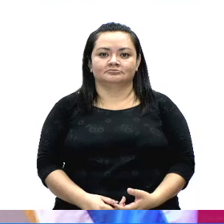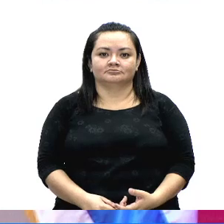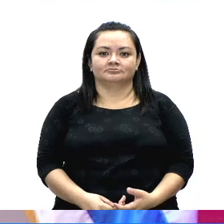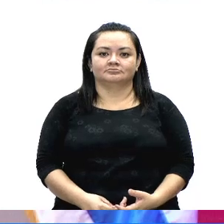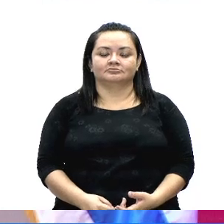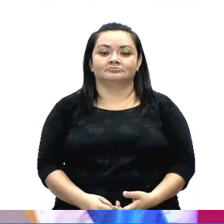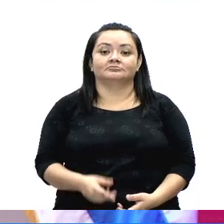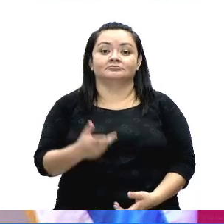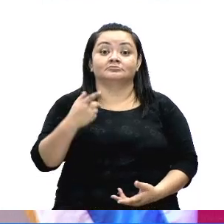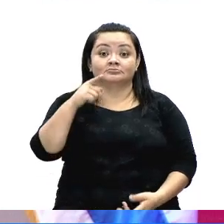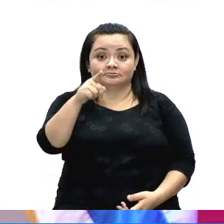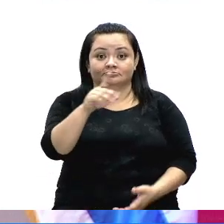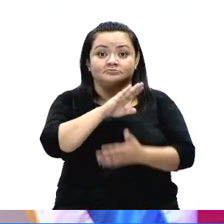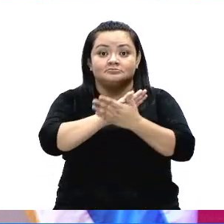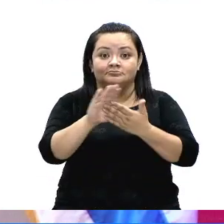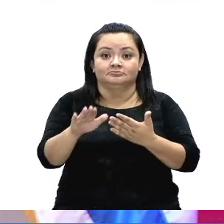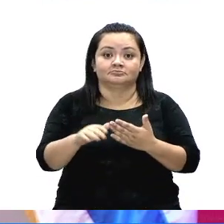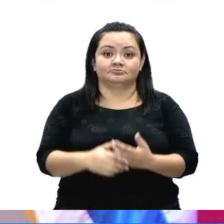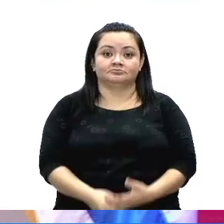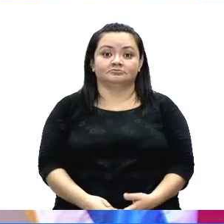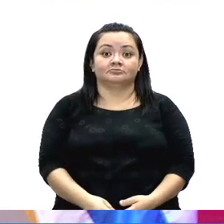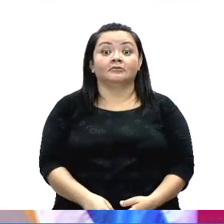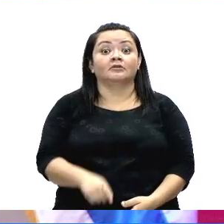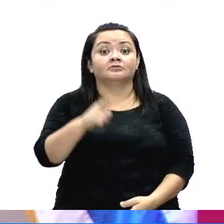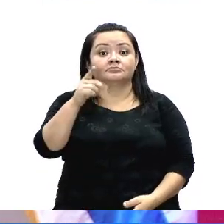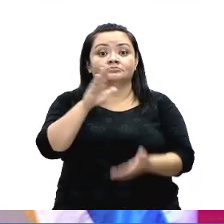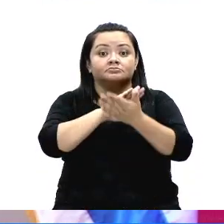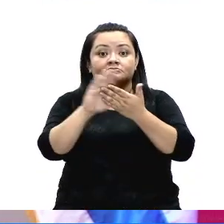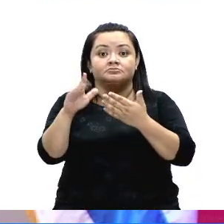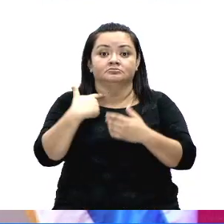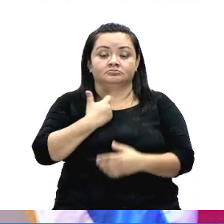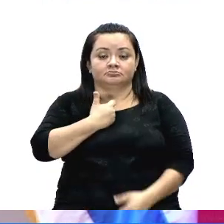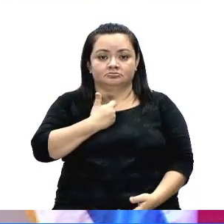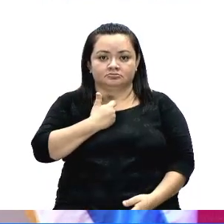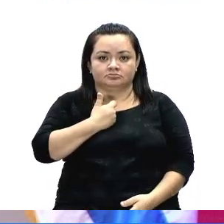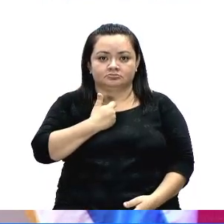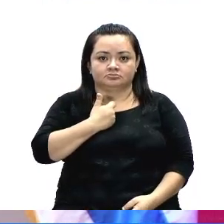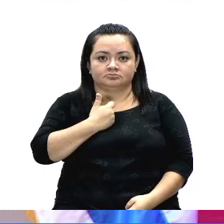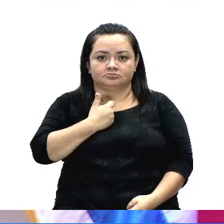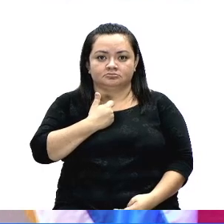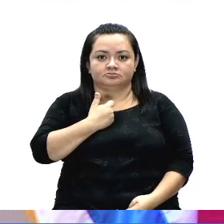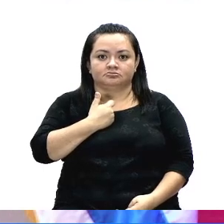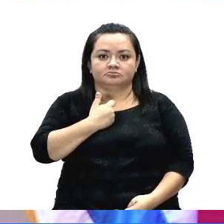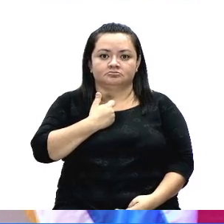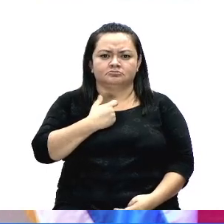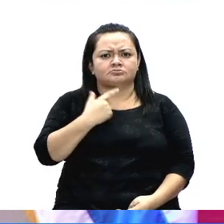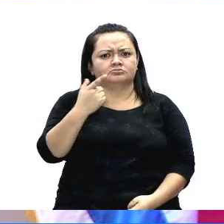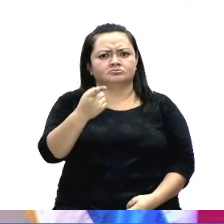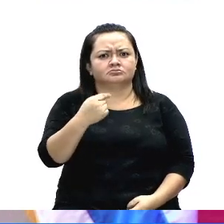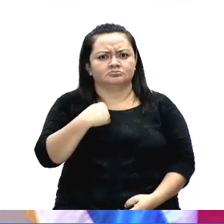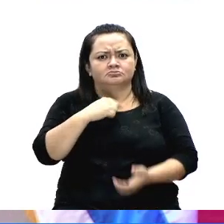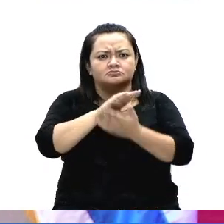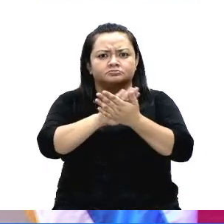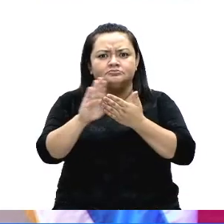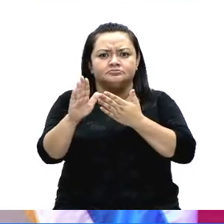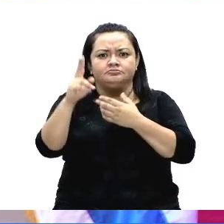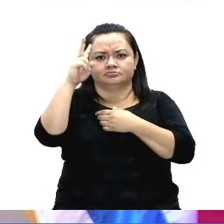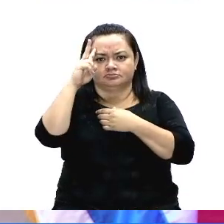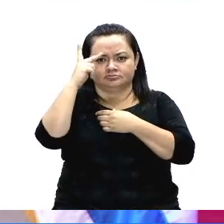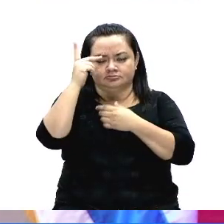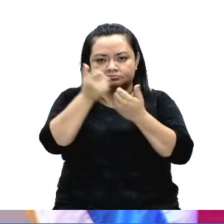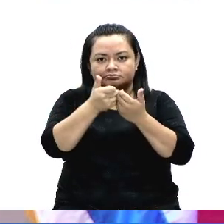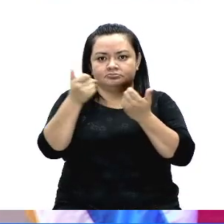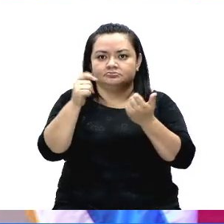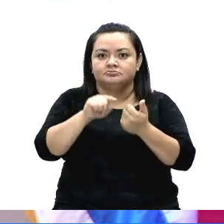santifica t santifique monos santifique monos es apartarnos